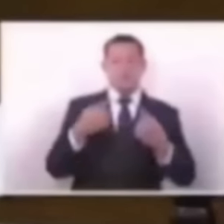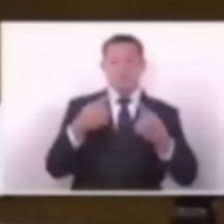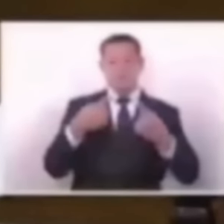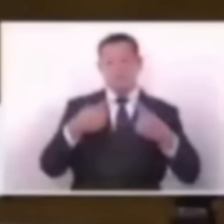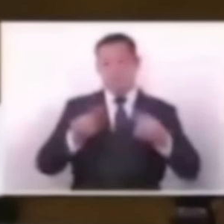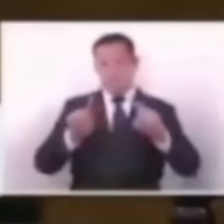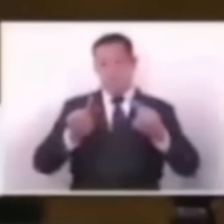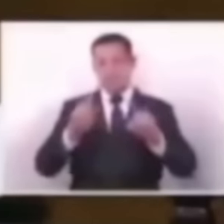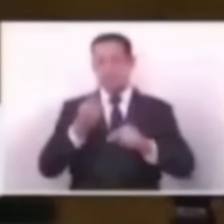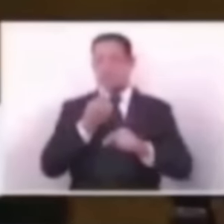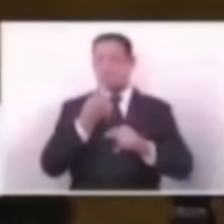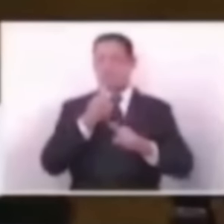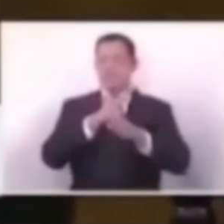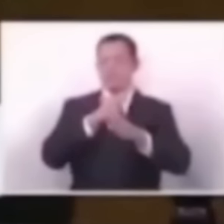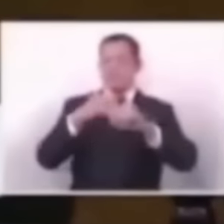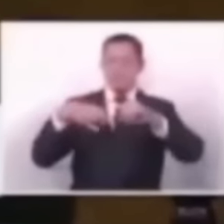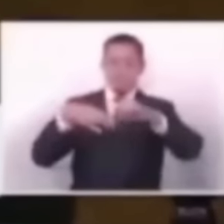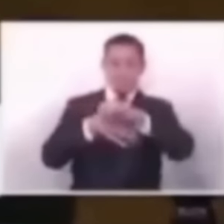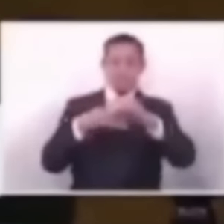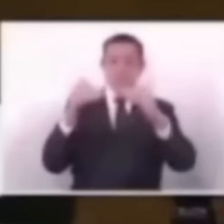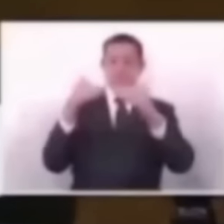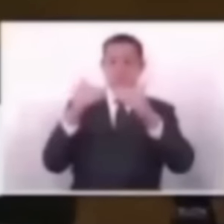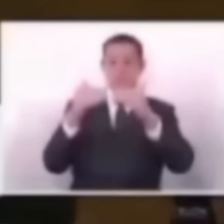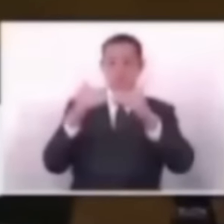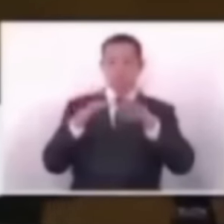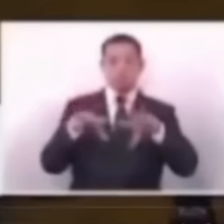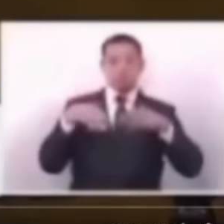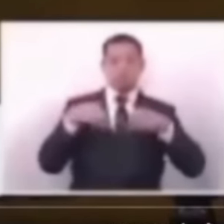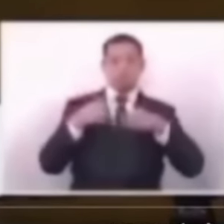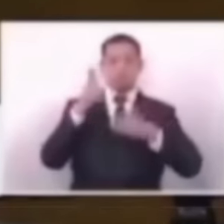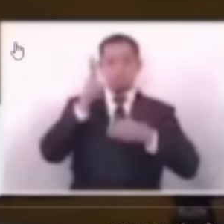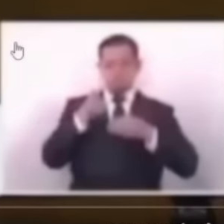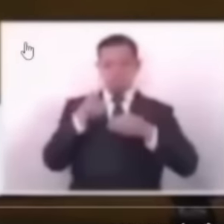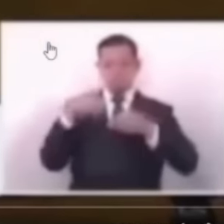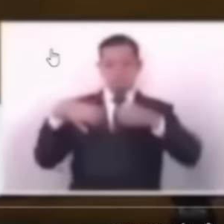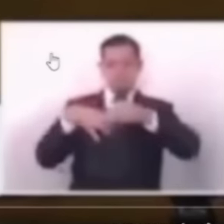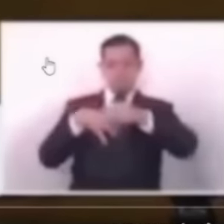bien quien defiende un corrupto también es corrupto es corrupto